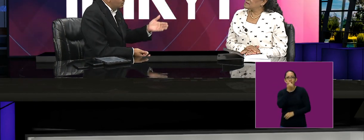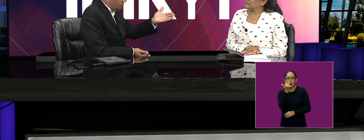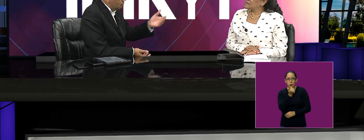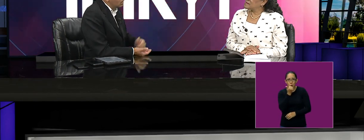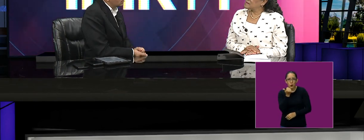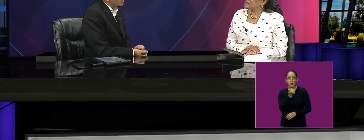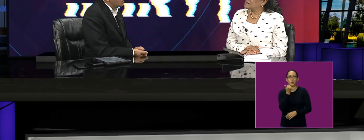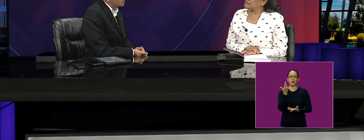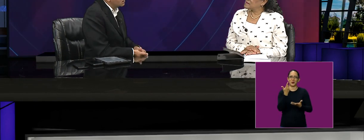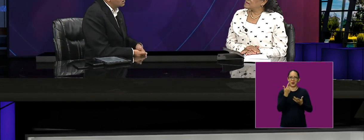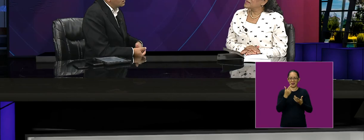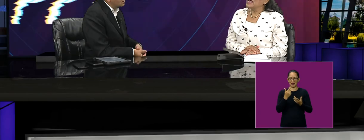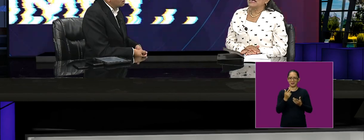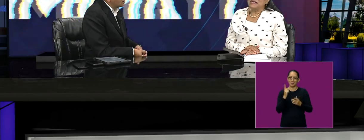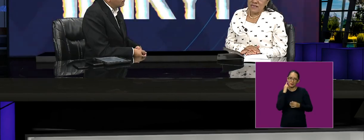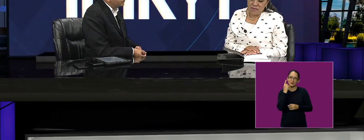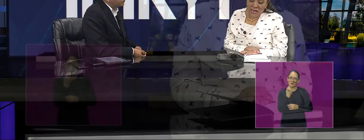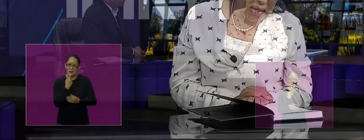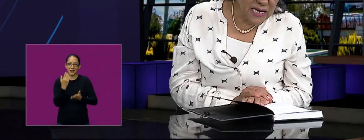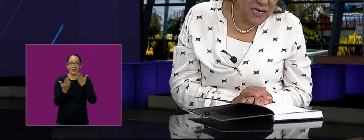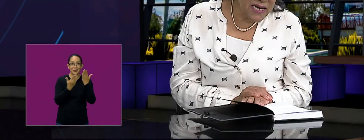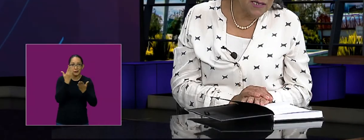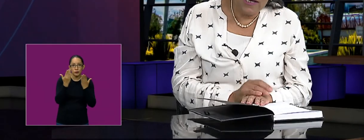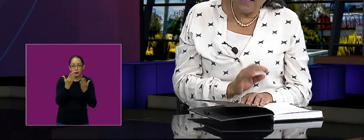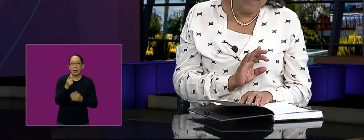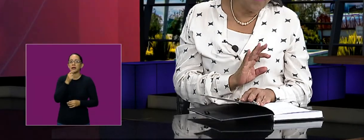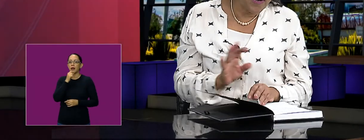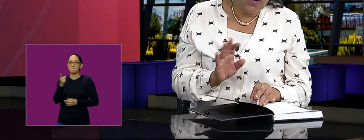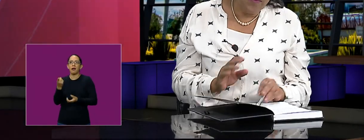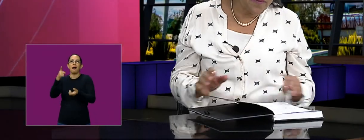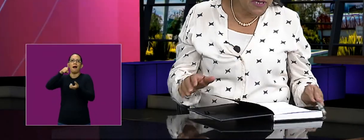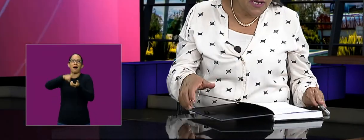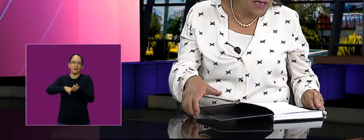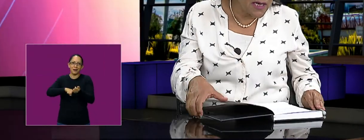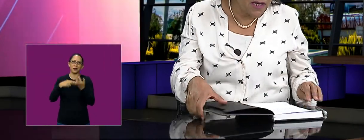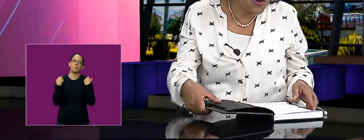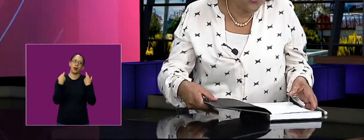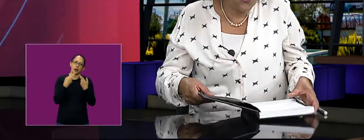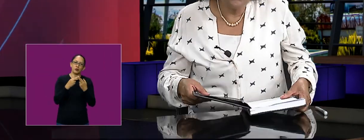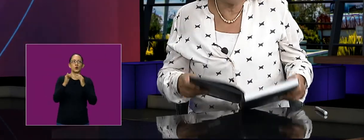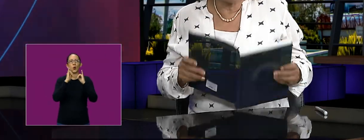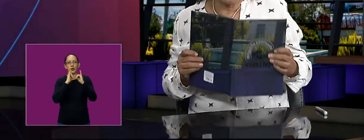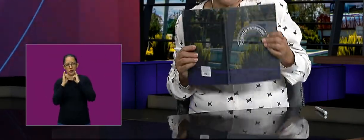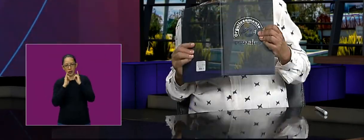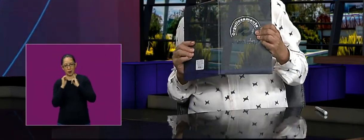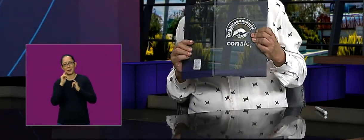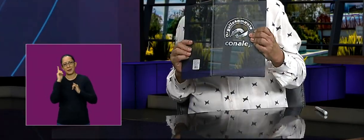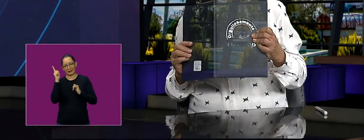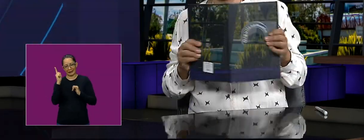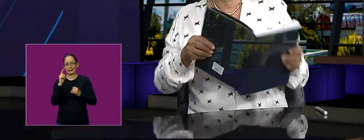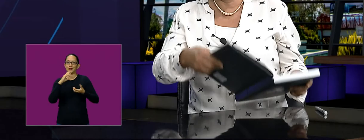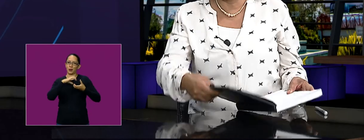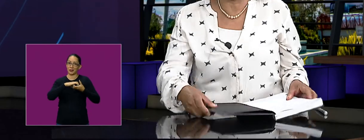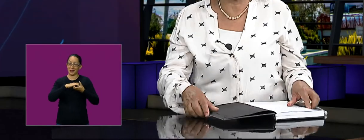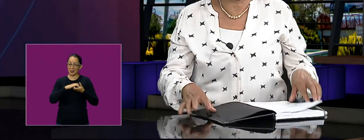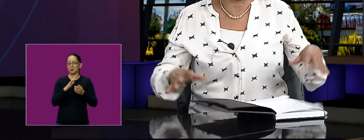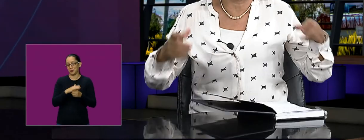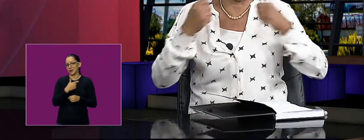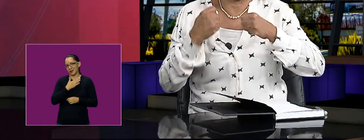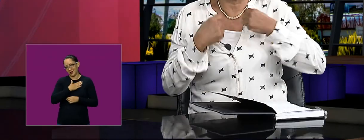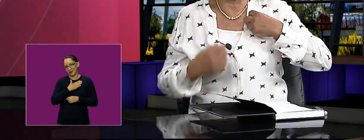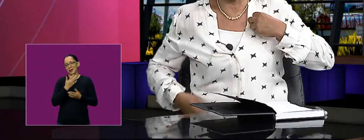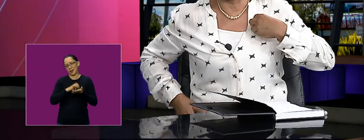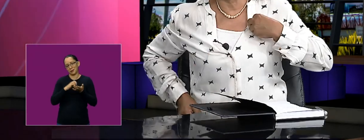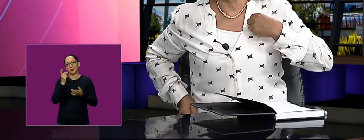maestras y maestros, como es el caso de Denise. Sí, mira, aquí sí me voy a permitir así, yo soy bien CONALEP, ahí